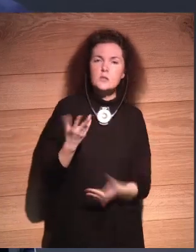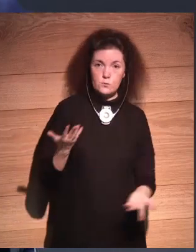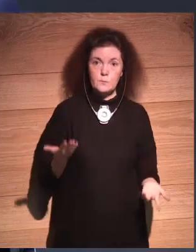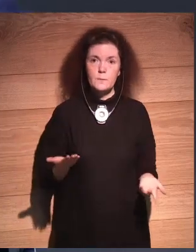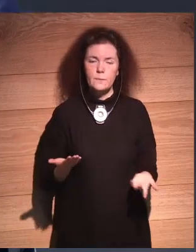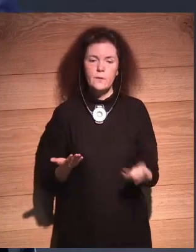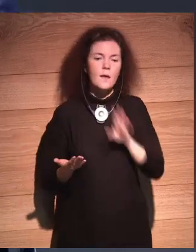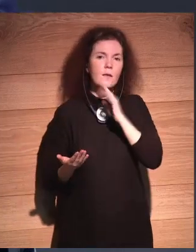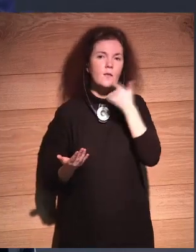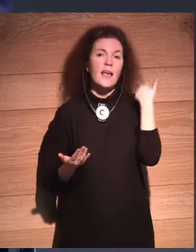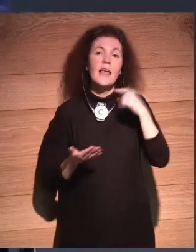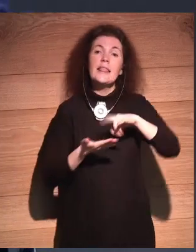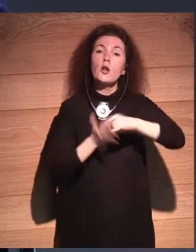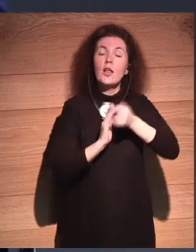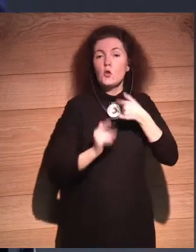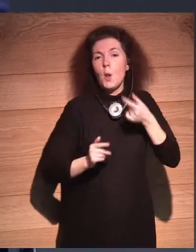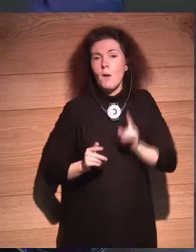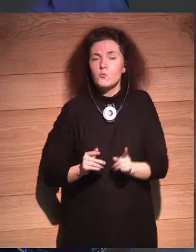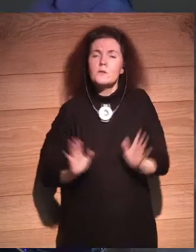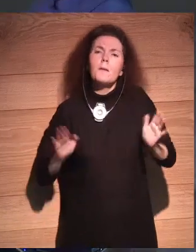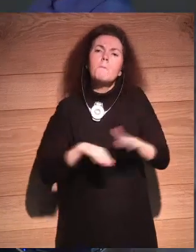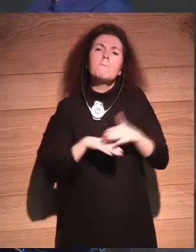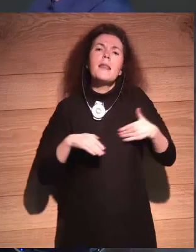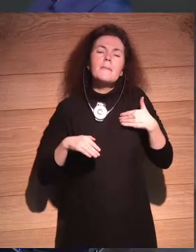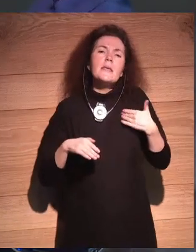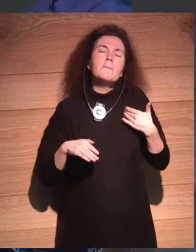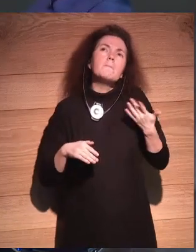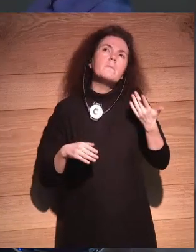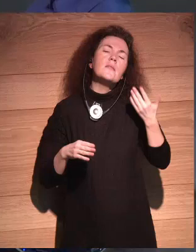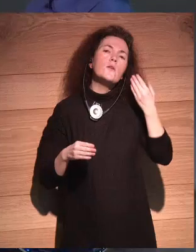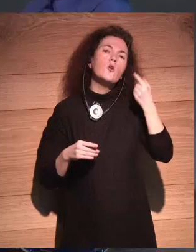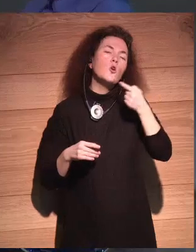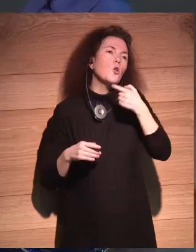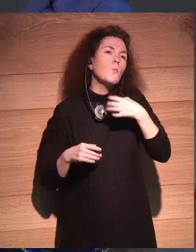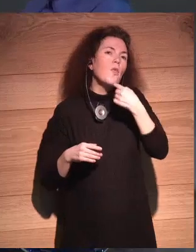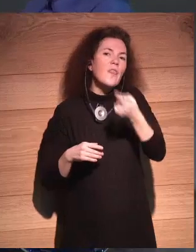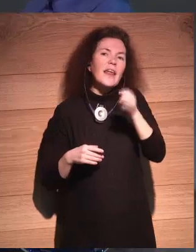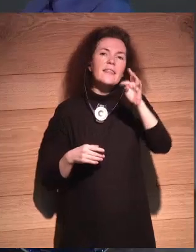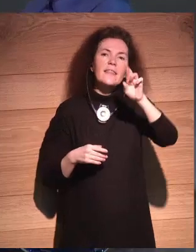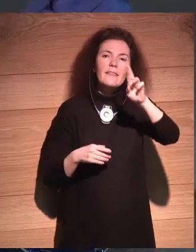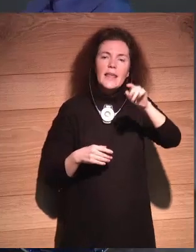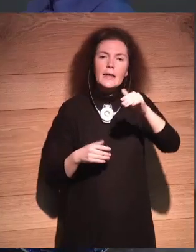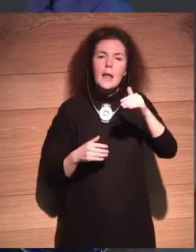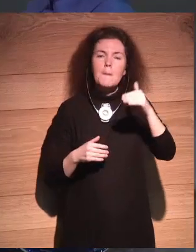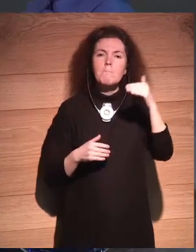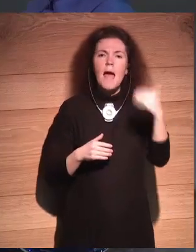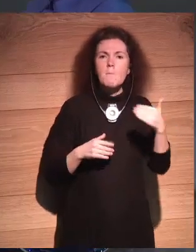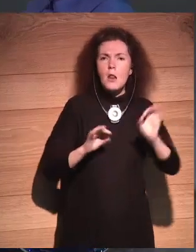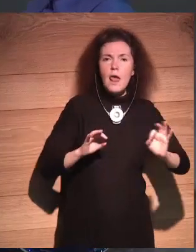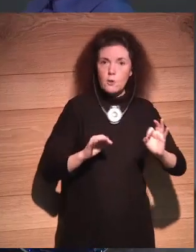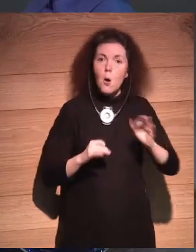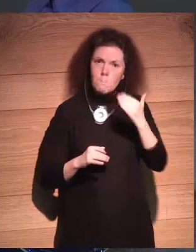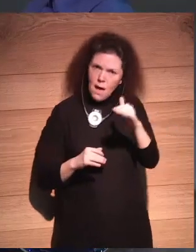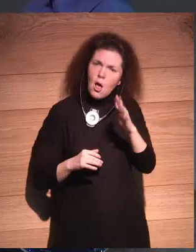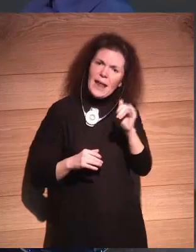Como decía, a mí no me gusta tanto esa tecnología, pero para mí, yo tampoco diría que el Tinder no tiene nada malo. Por supuesto tiene cosas malas Tinder.